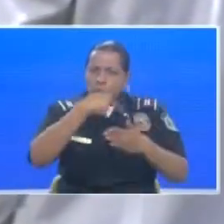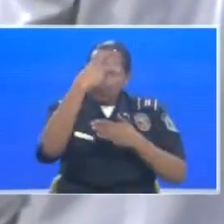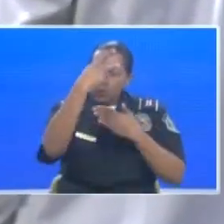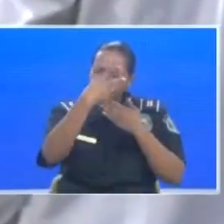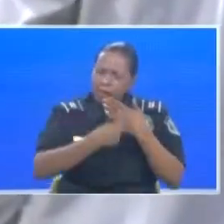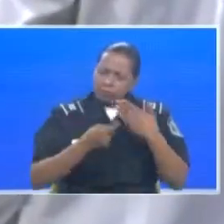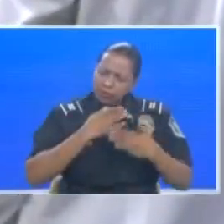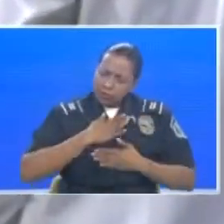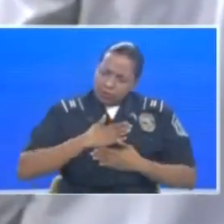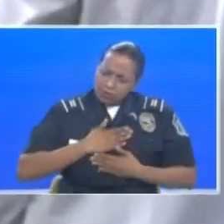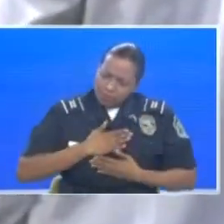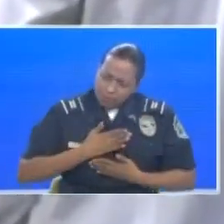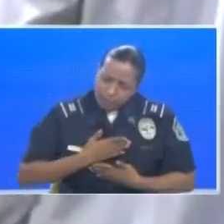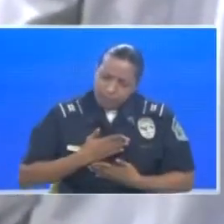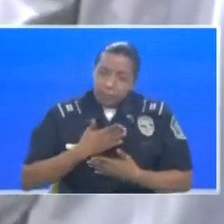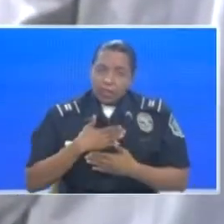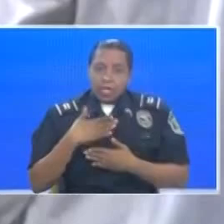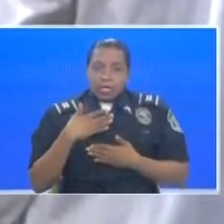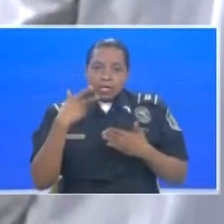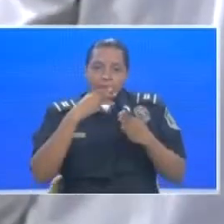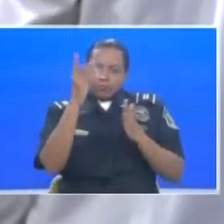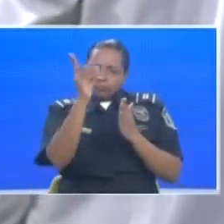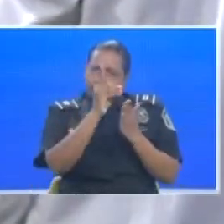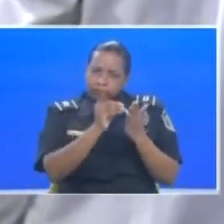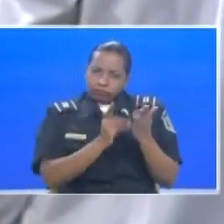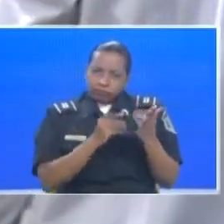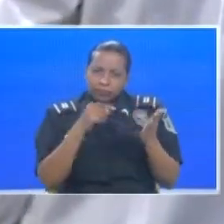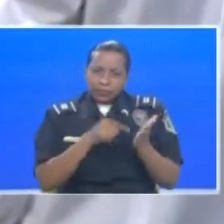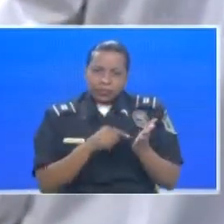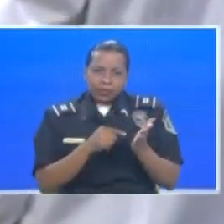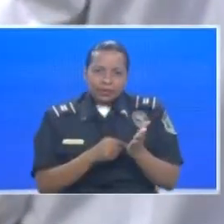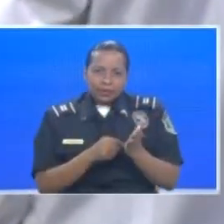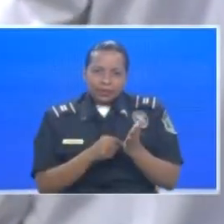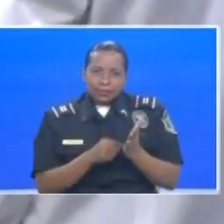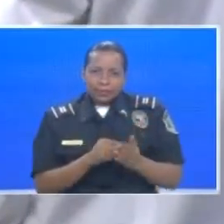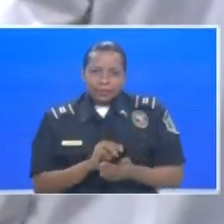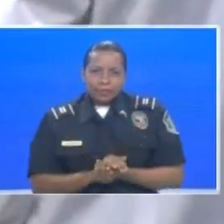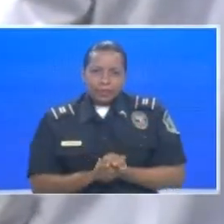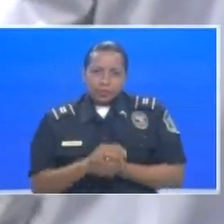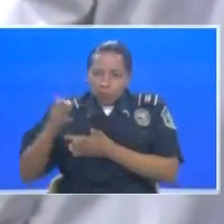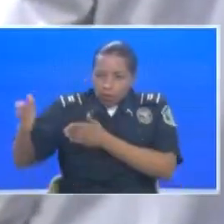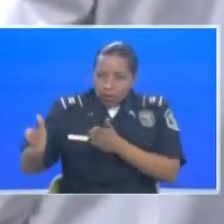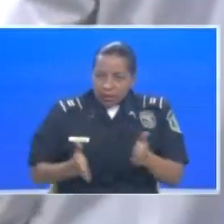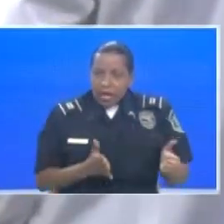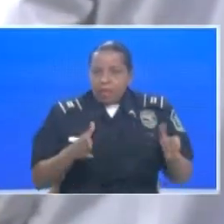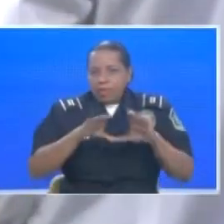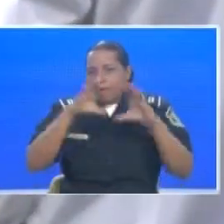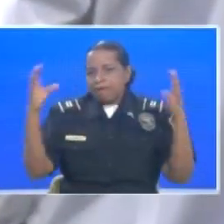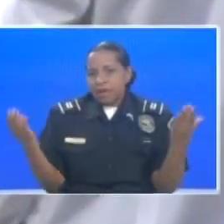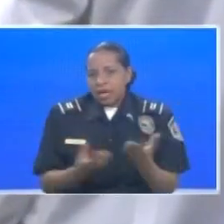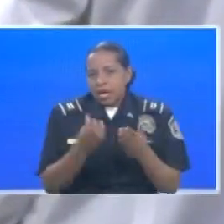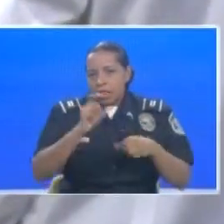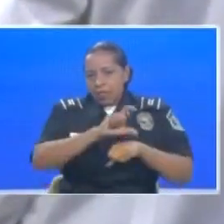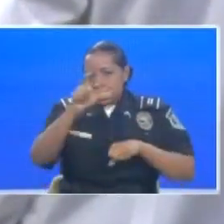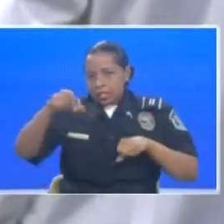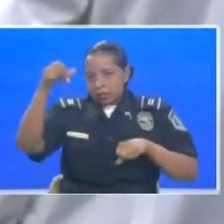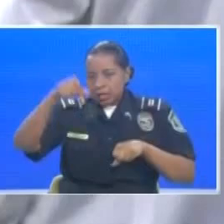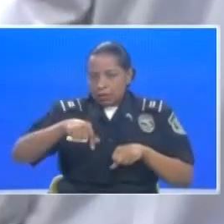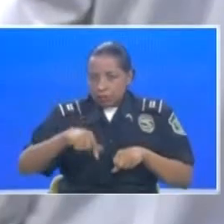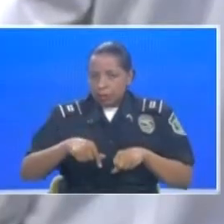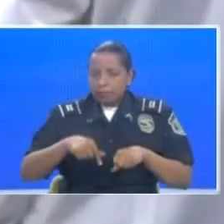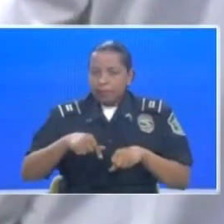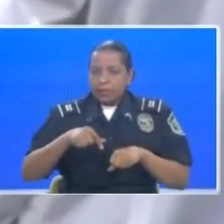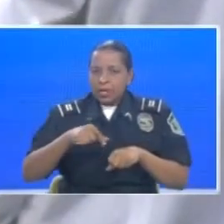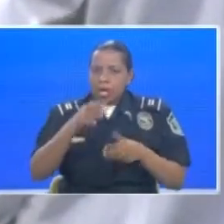alivio, y está diseñado por área de organización a nivel nacional. Área de